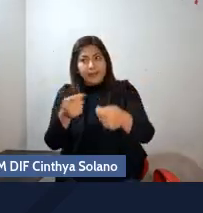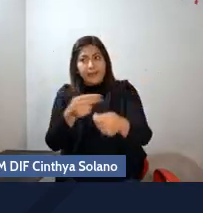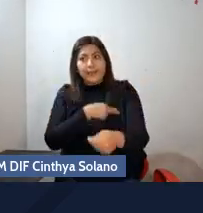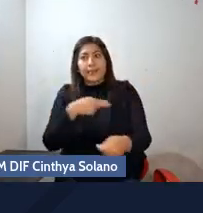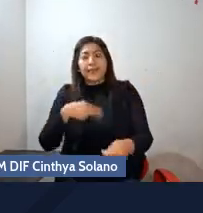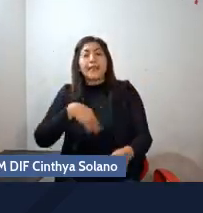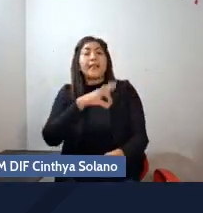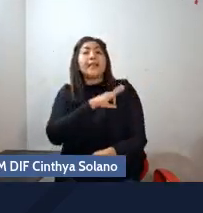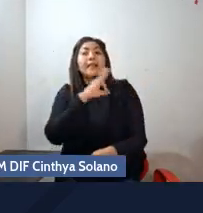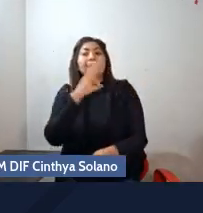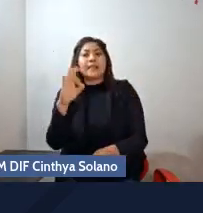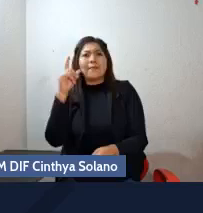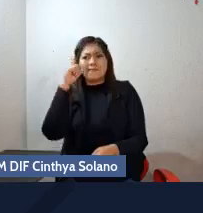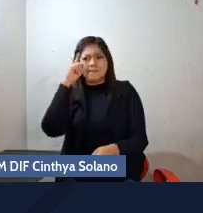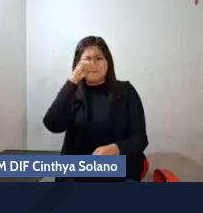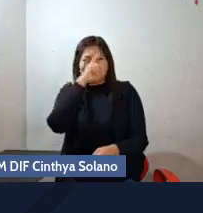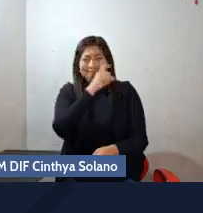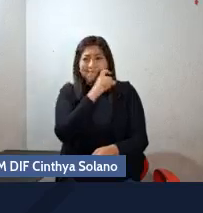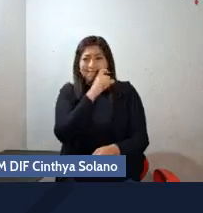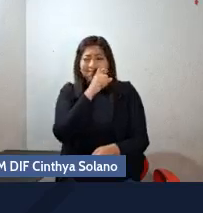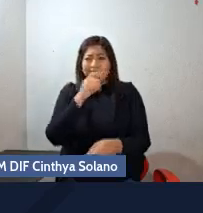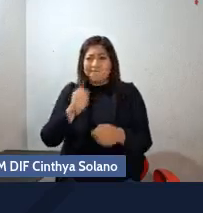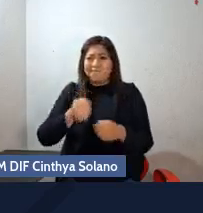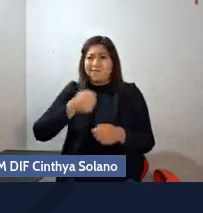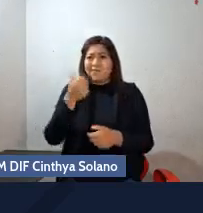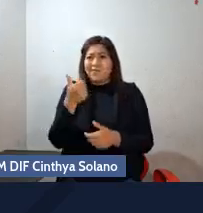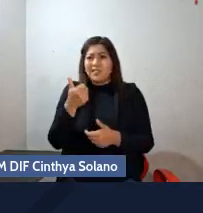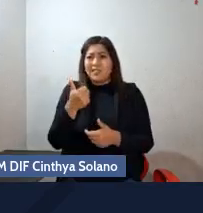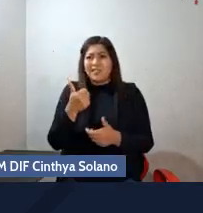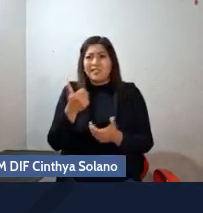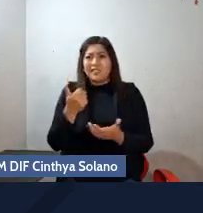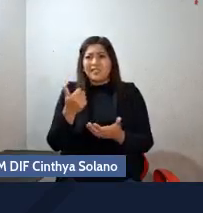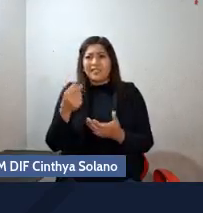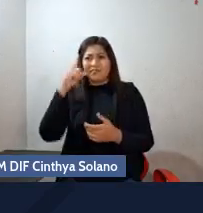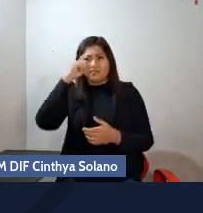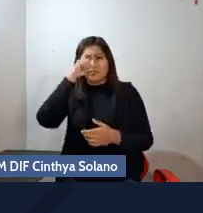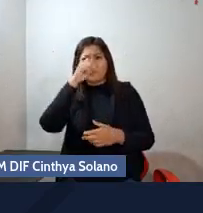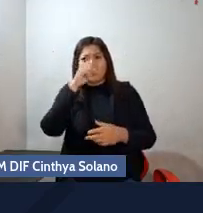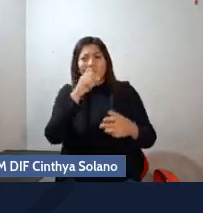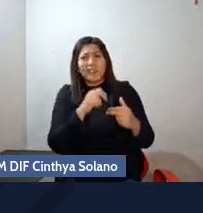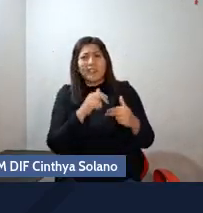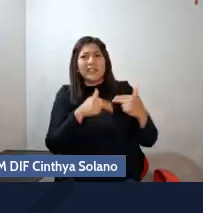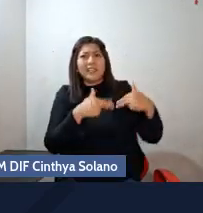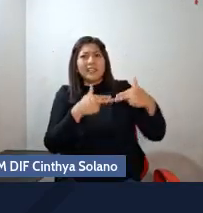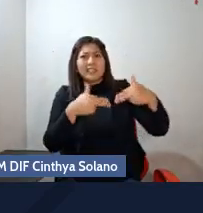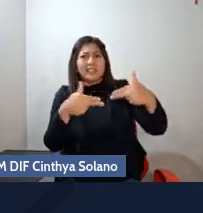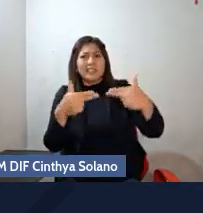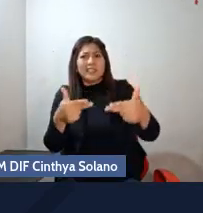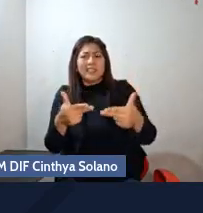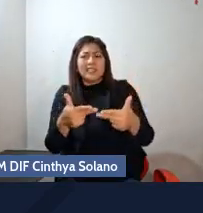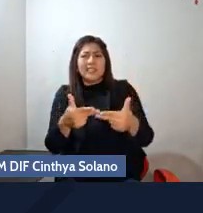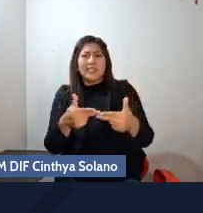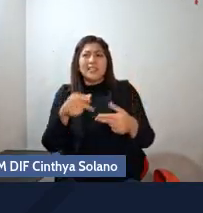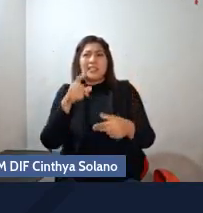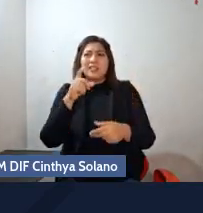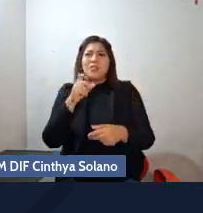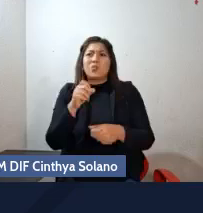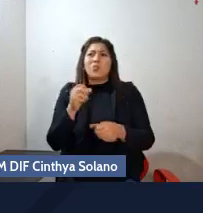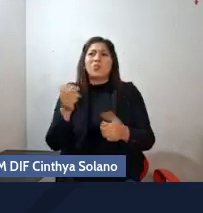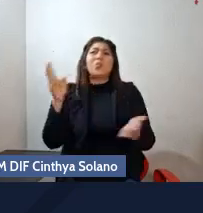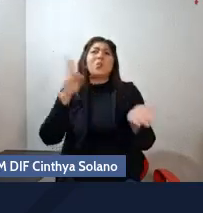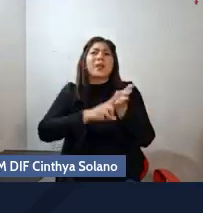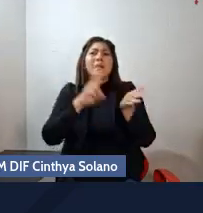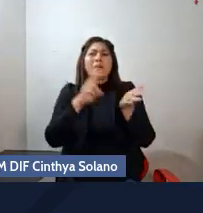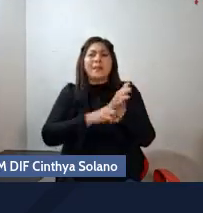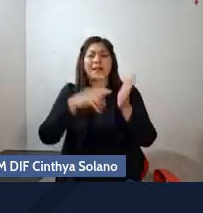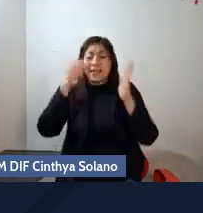poquito la cuestión de la sucesión al momento que se solicite la declaración de validez del testamento y todas esas